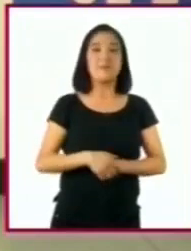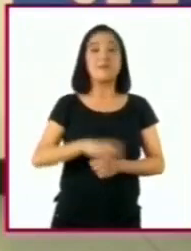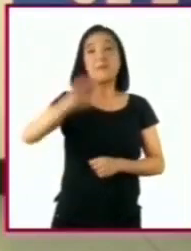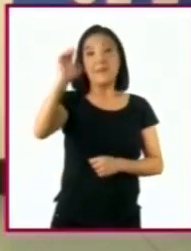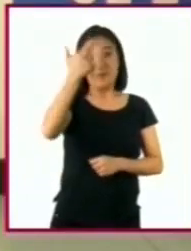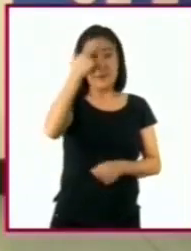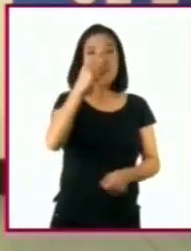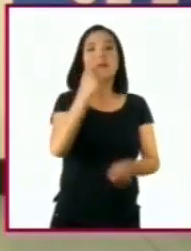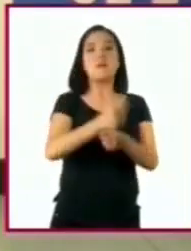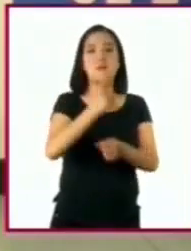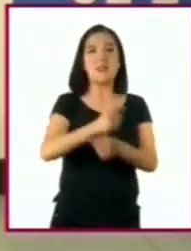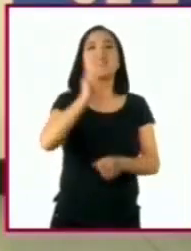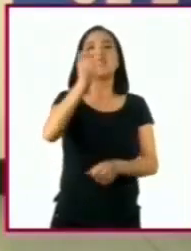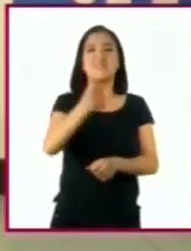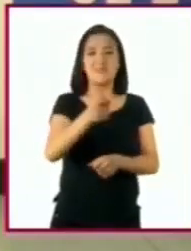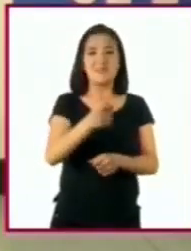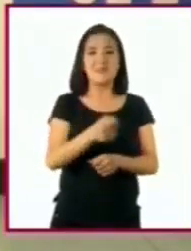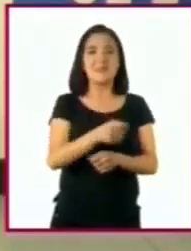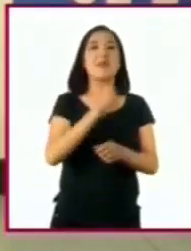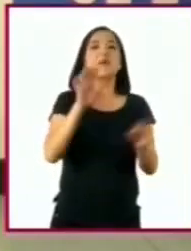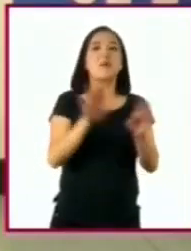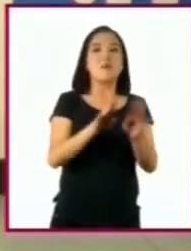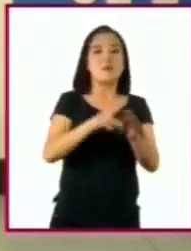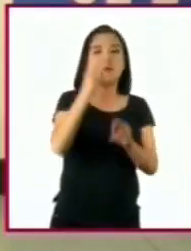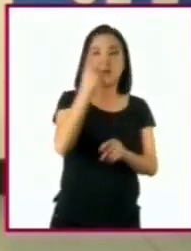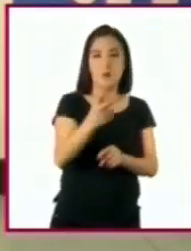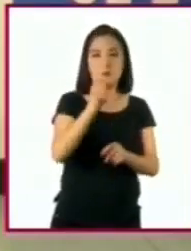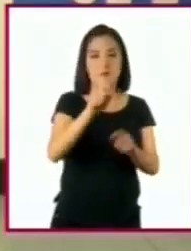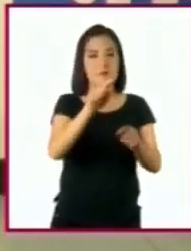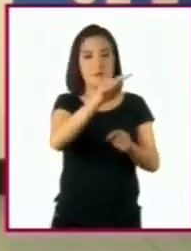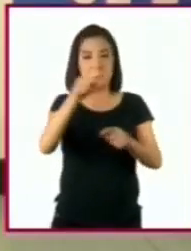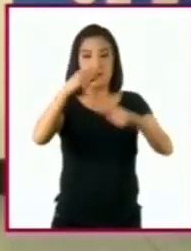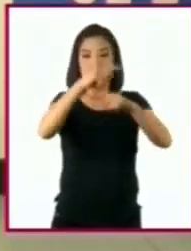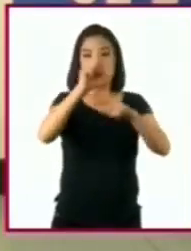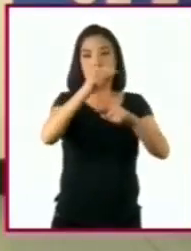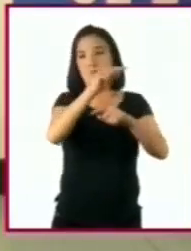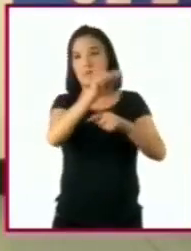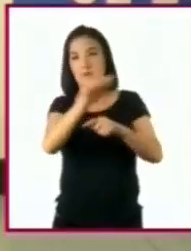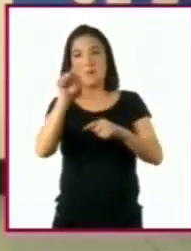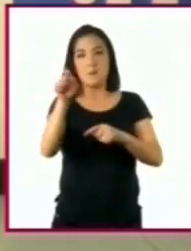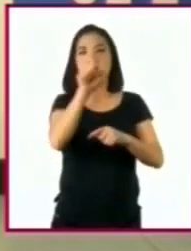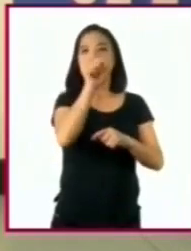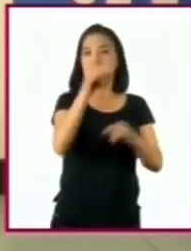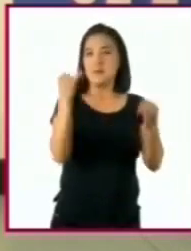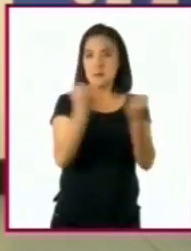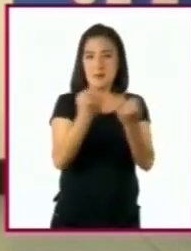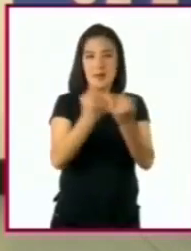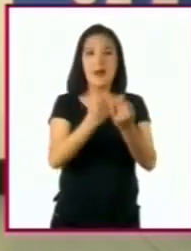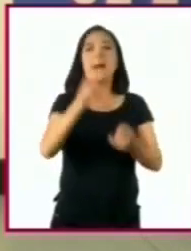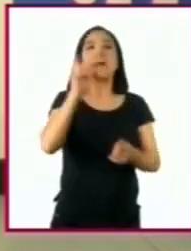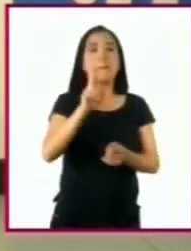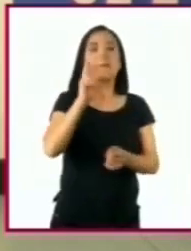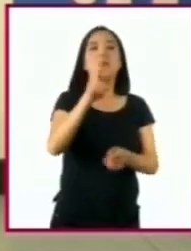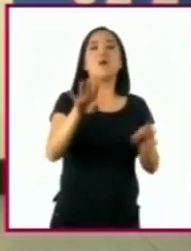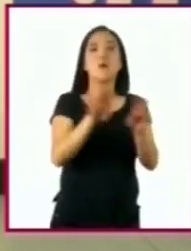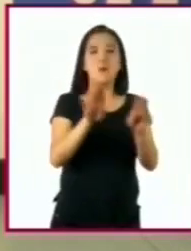Recordemos primero lo que significa que dos lados sean correspondientes. Realicemos